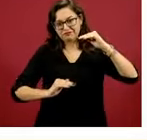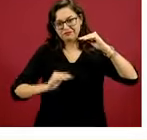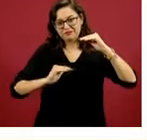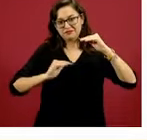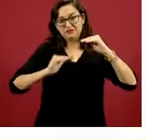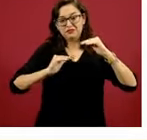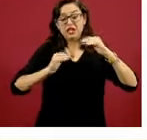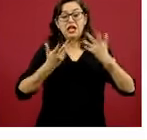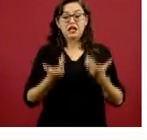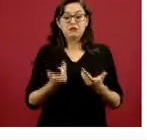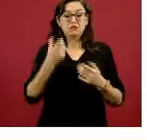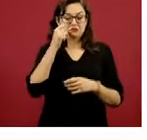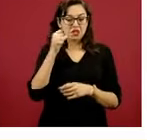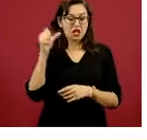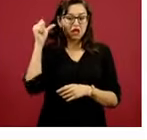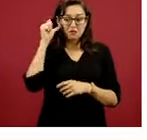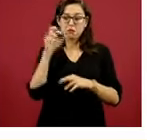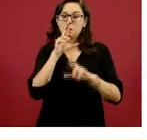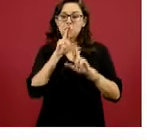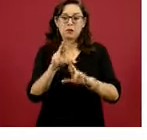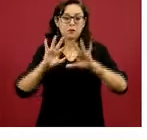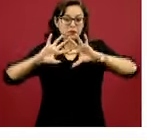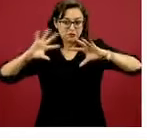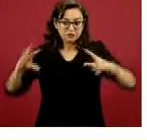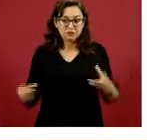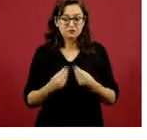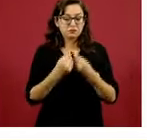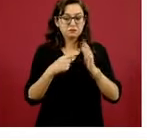descenso de menos 1%, y el día de hoy ya se